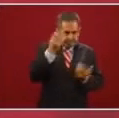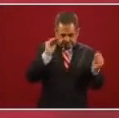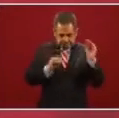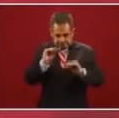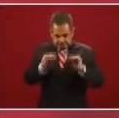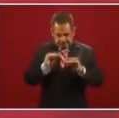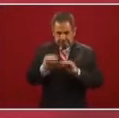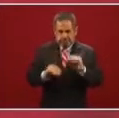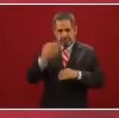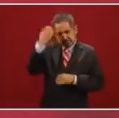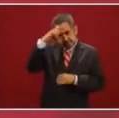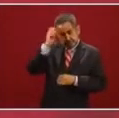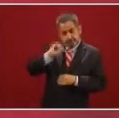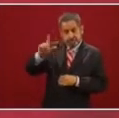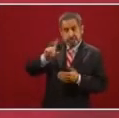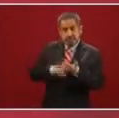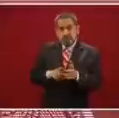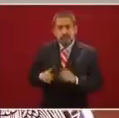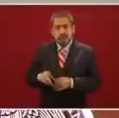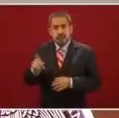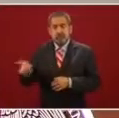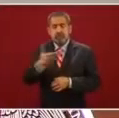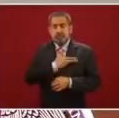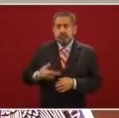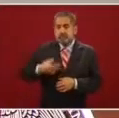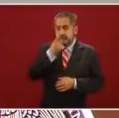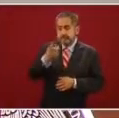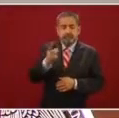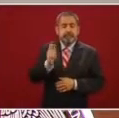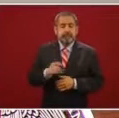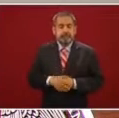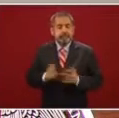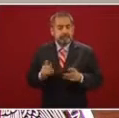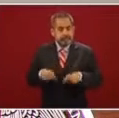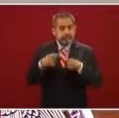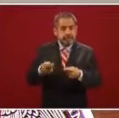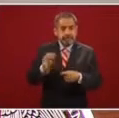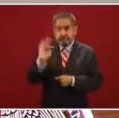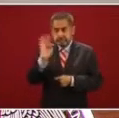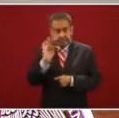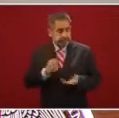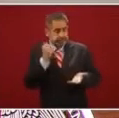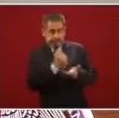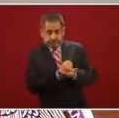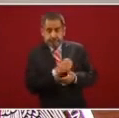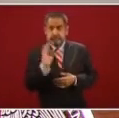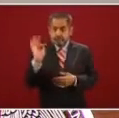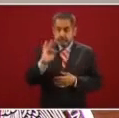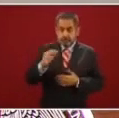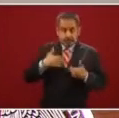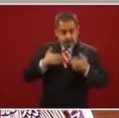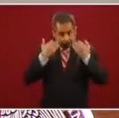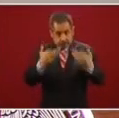redacción que se hizo mediante expertos. Lo que sí, y como el presidente lo ha dicho, pueden tener garantizado que en caso de que se apruebe, el presidente, de lo que